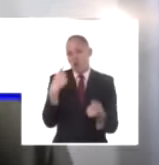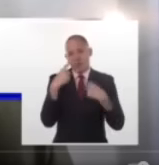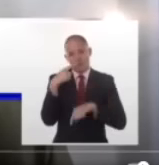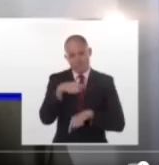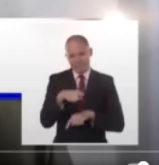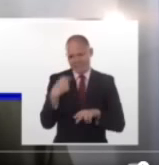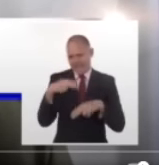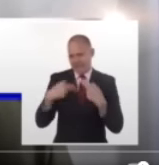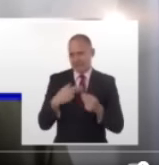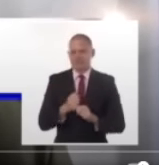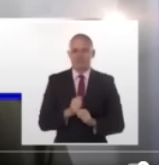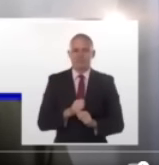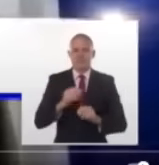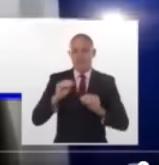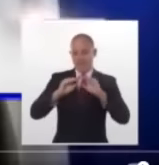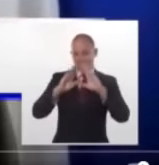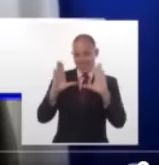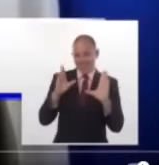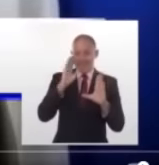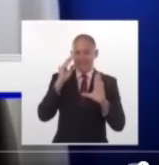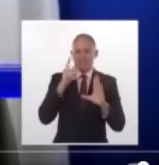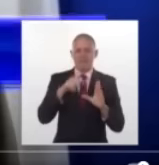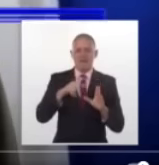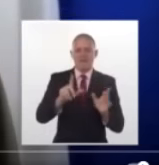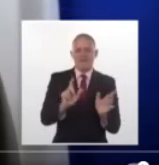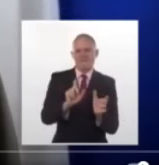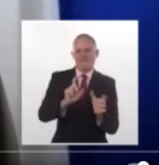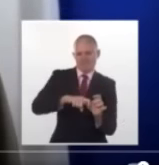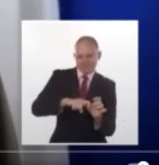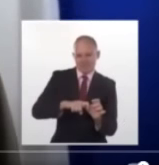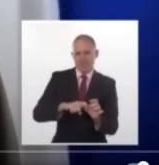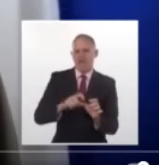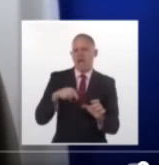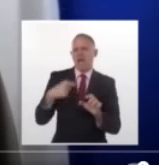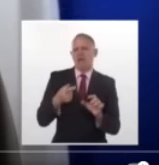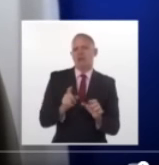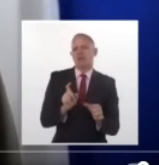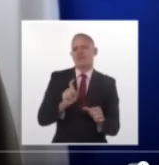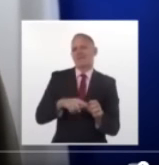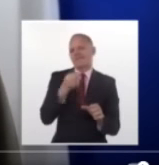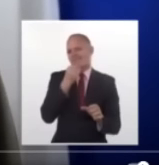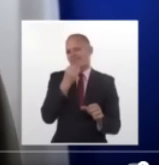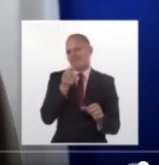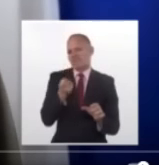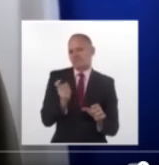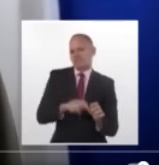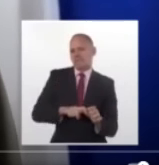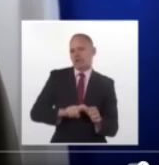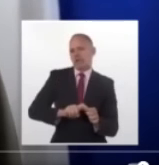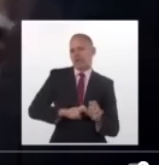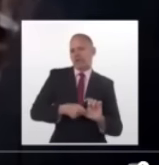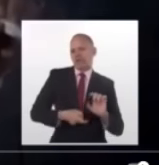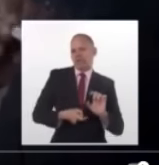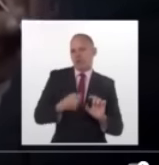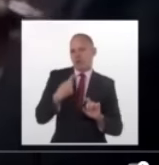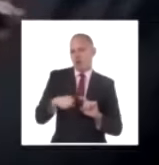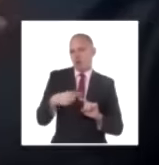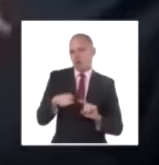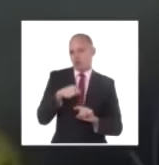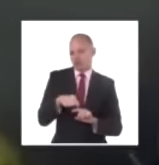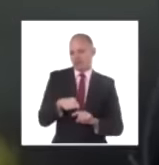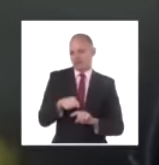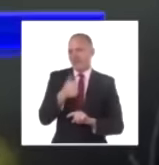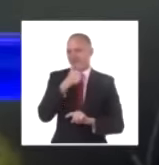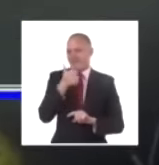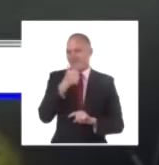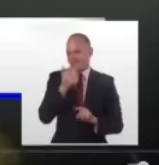oficiales de la entidad y transformaban esos sellos por sellos que traían desde la calle. Tenemos entendido